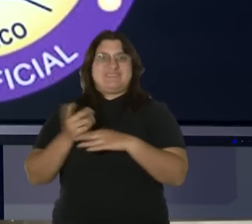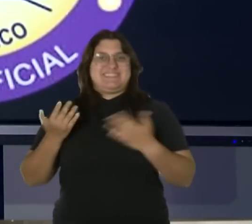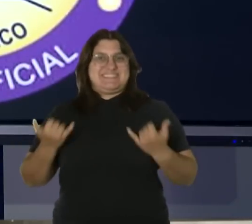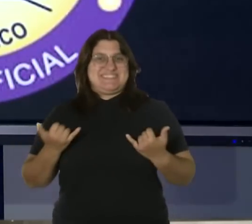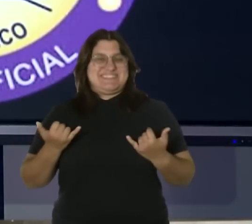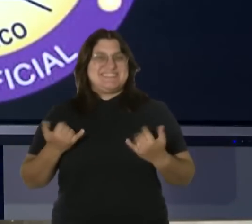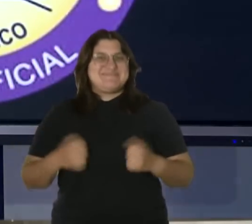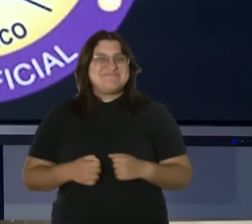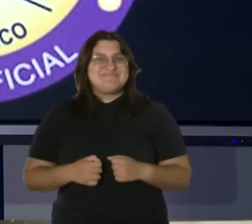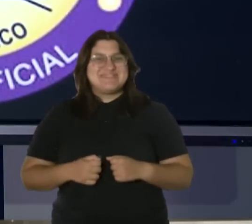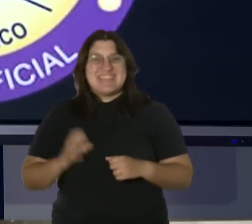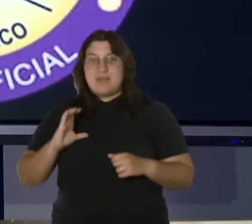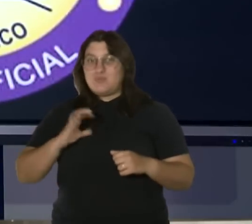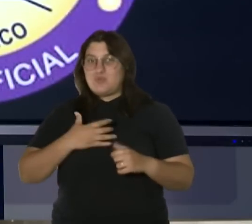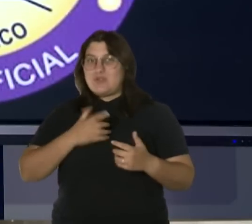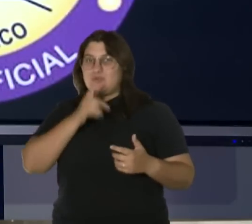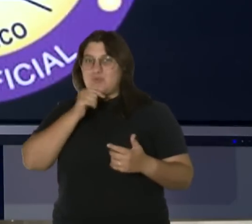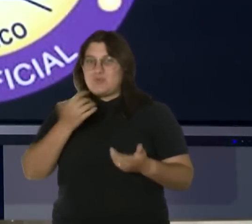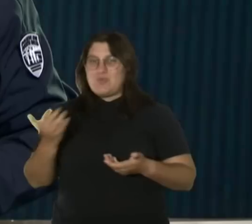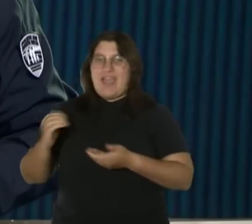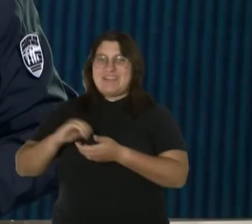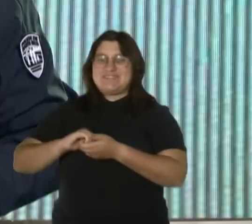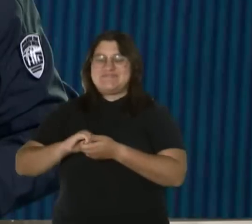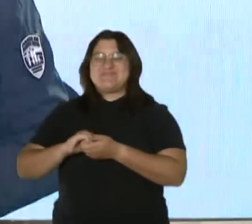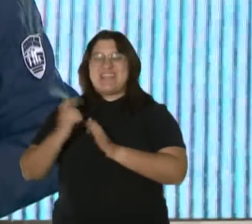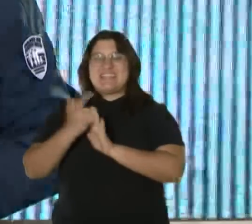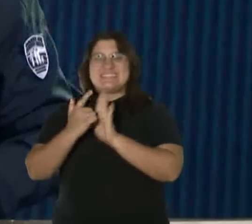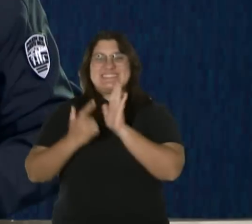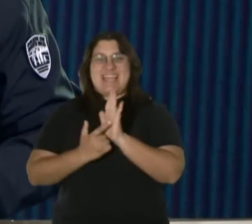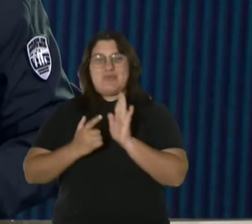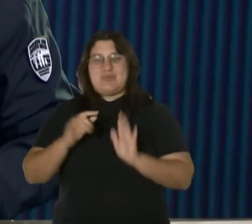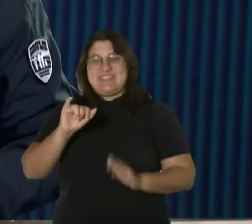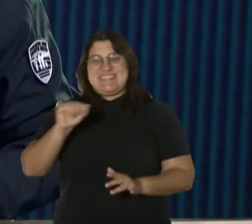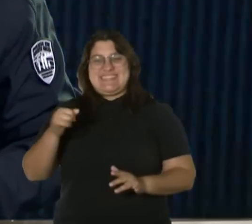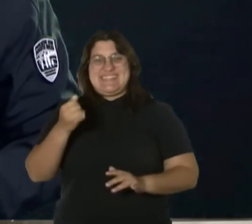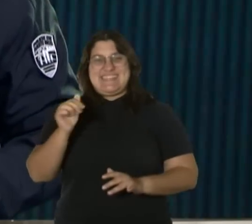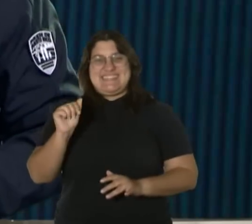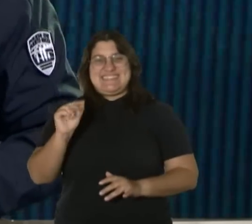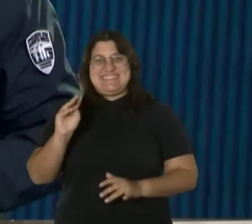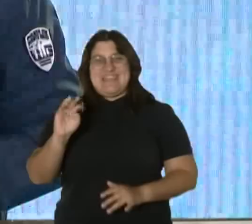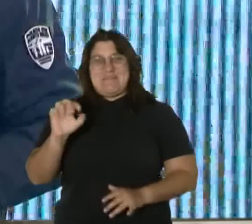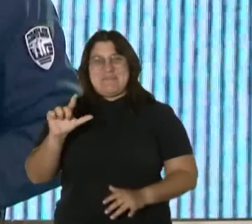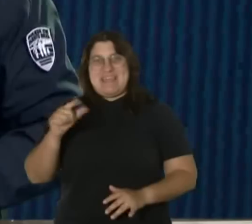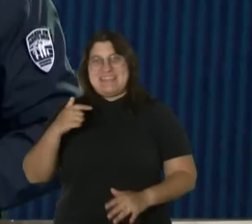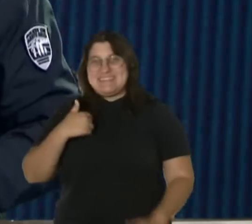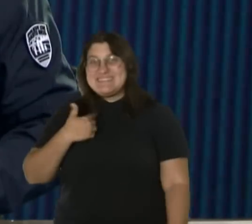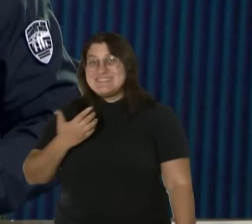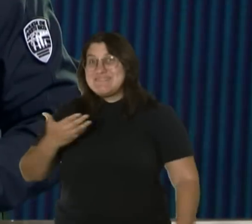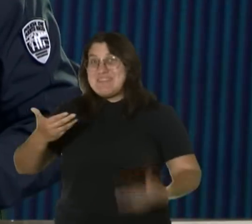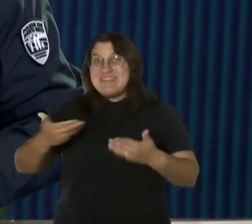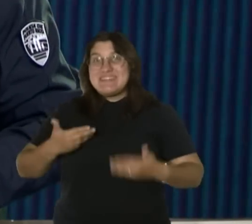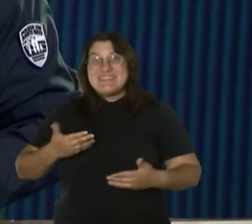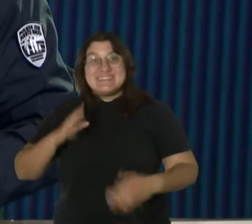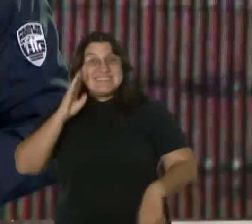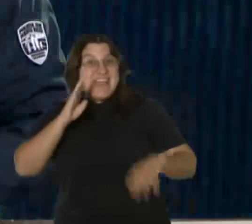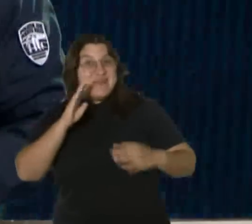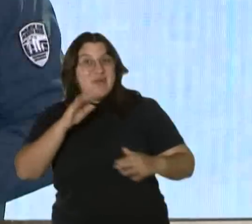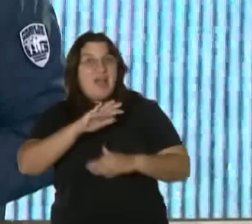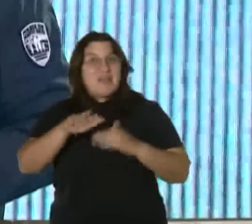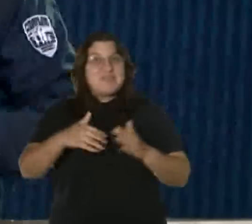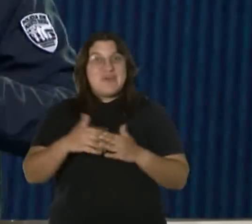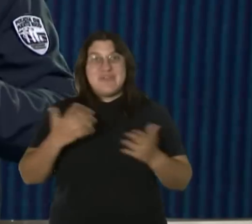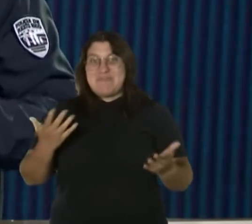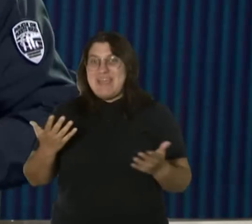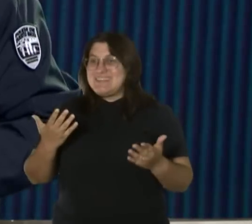nuestro colaborador el licenciado y fiscal yamil Juárez bienvenido fiscal Muchísimas gracias Miguel saludos para ti saludo a los compañeros